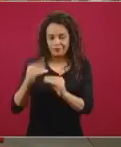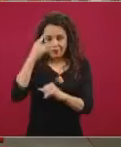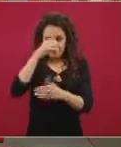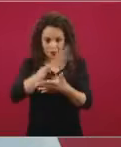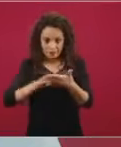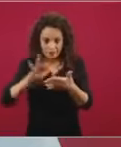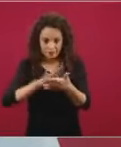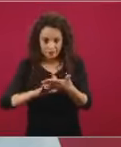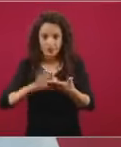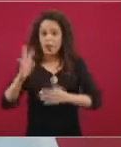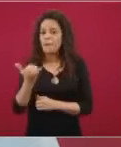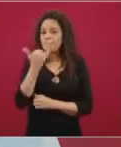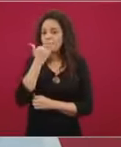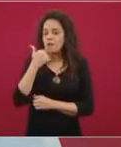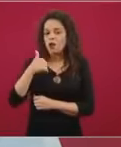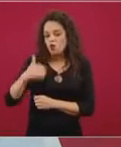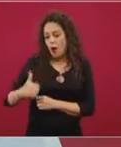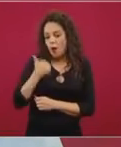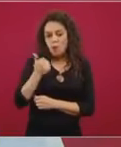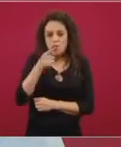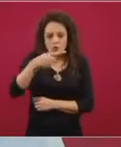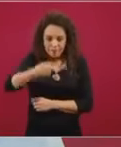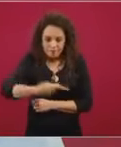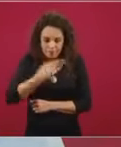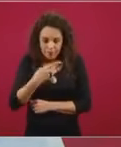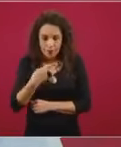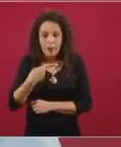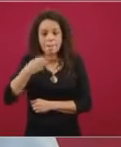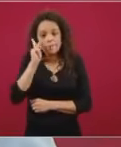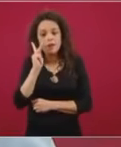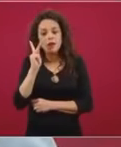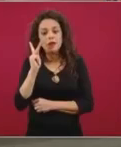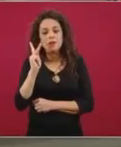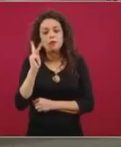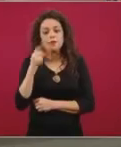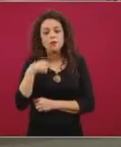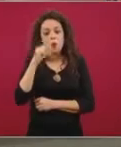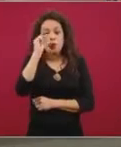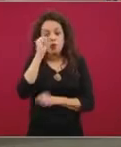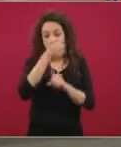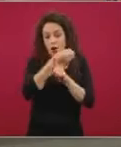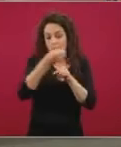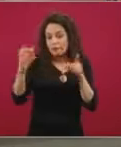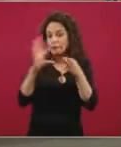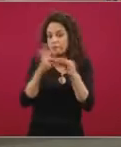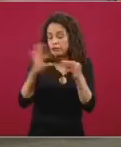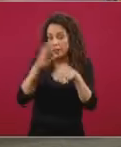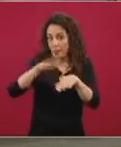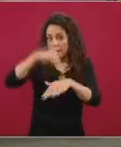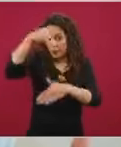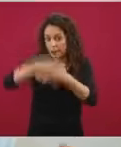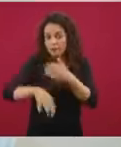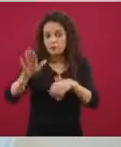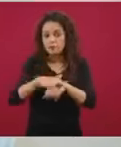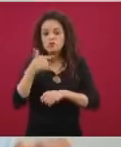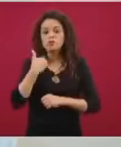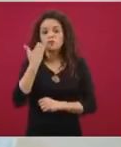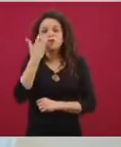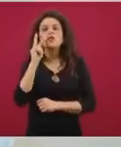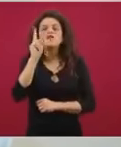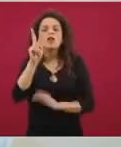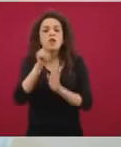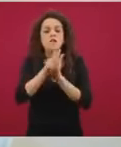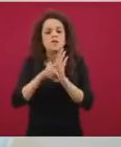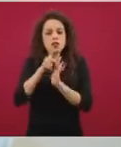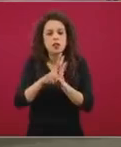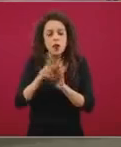disculpa que aproveche a lo mejor tu pregunta, pero me voy a extender un poco porque quiero que incluyamos un video, porque quienes también